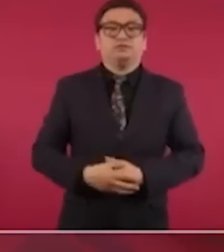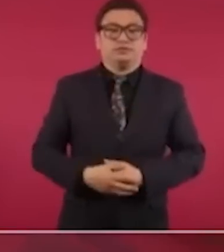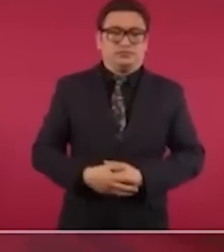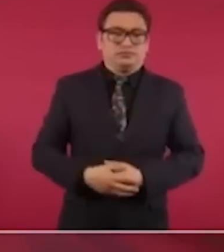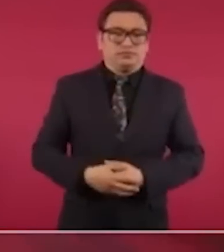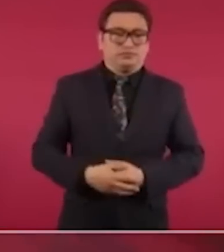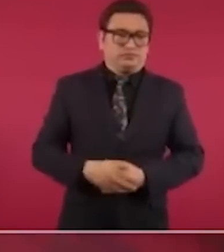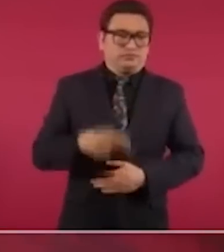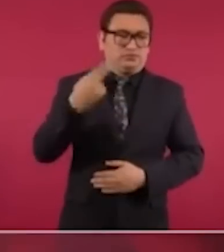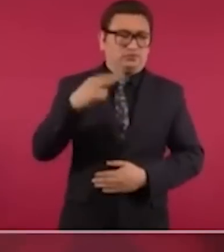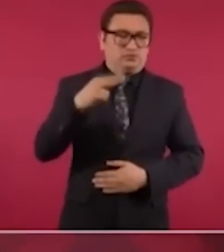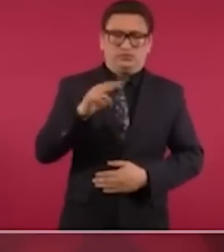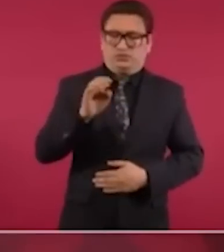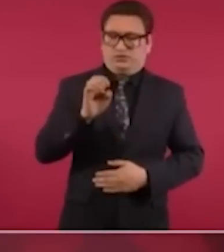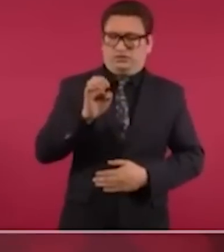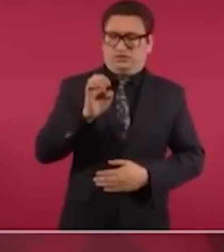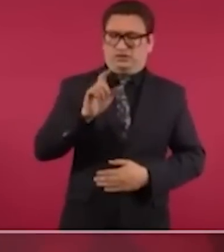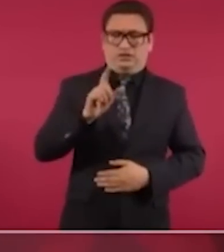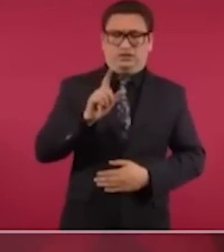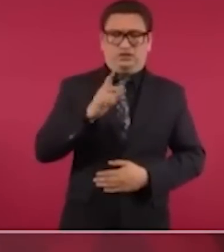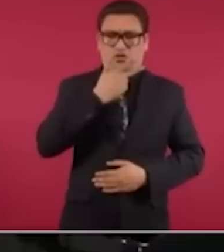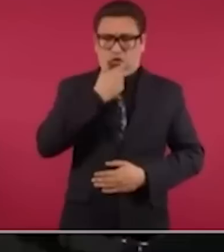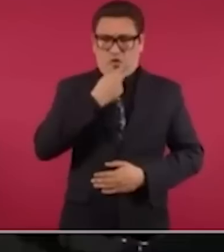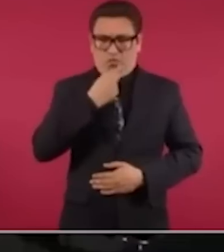se llama el hombre feliz